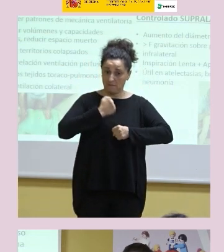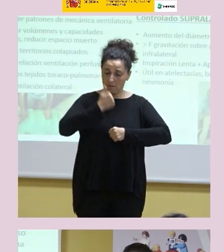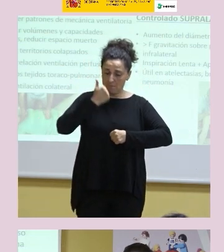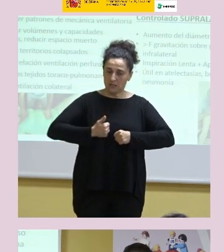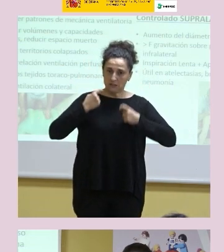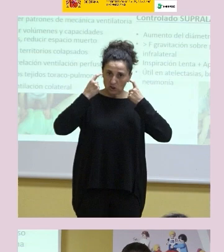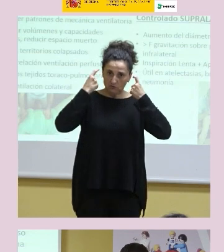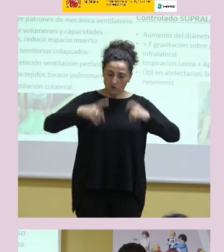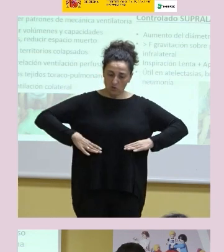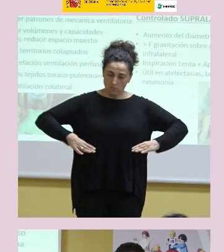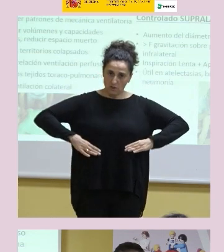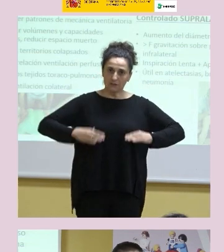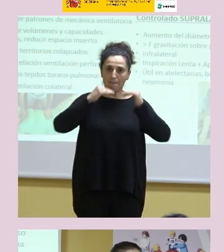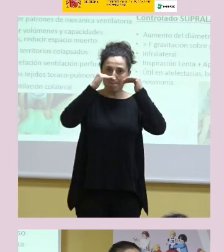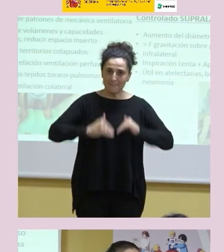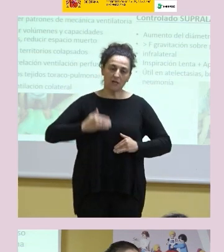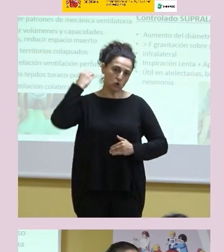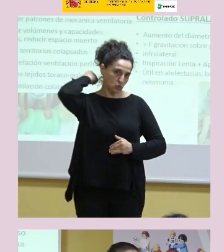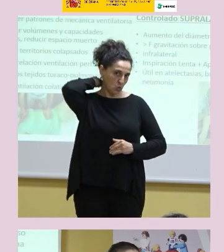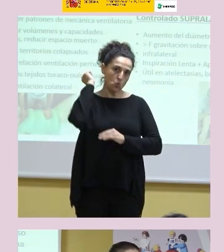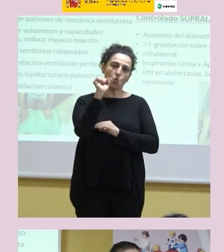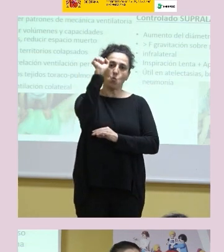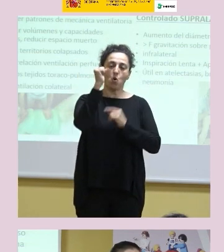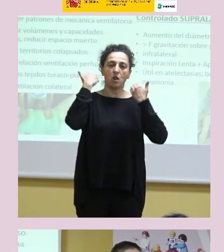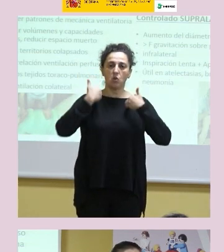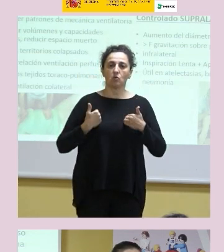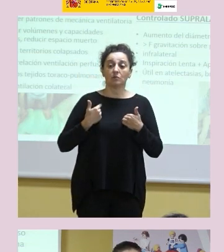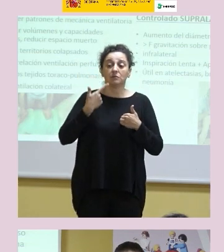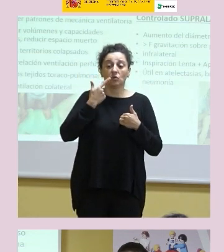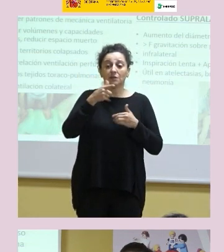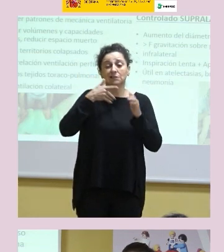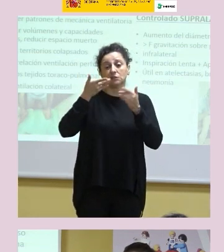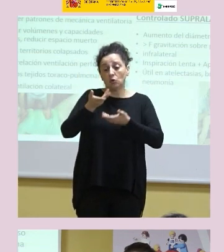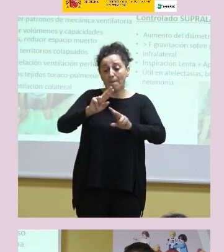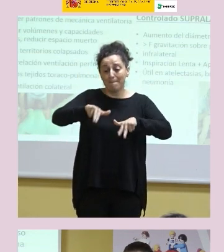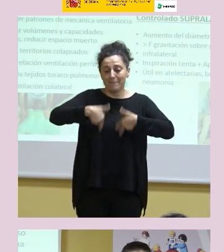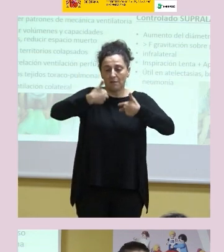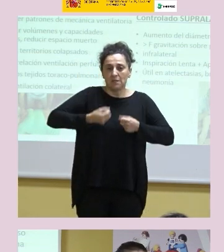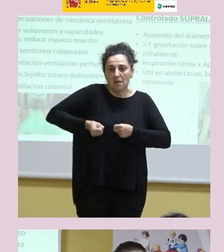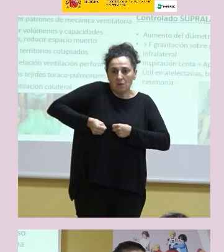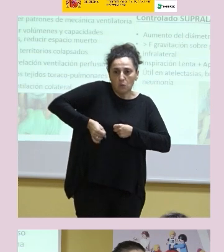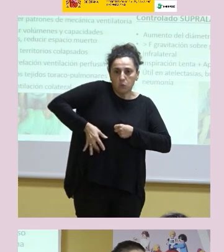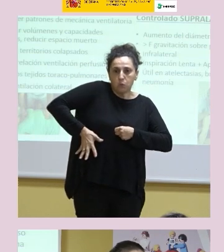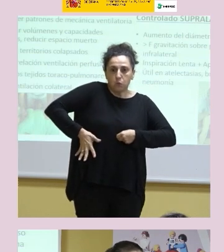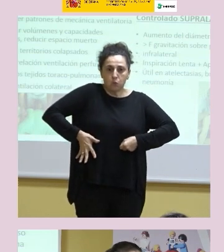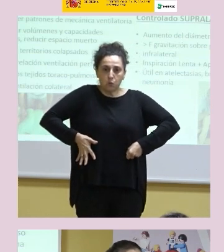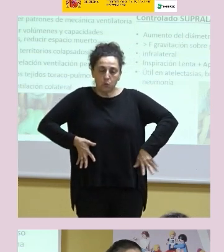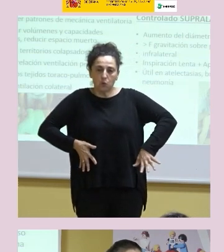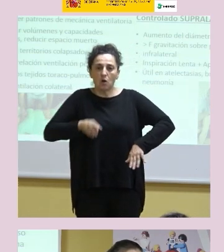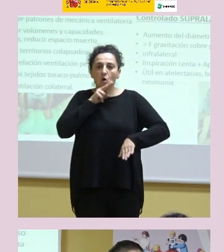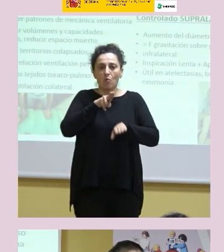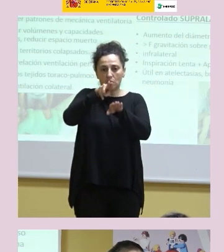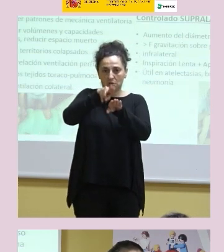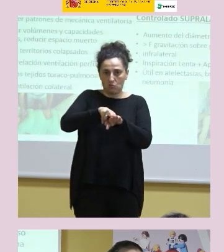comentado anteriormente. Esto nos permite reexpandir territorios colapsados y lo realizamos tumbado, un